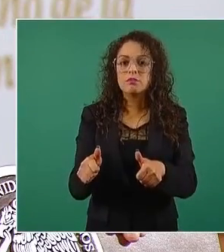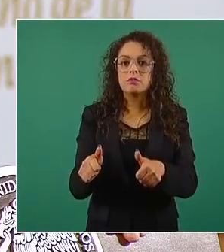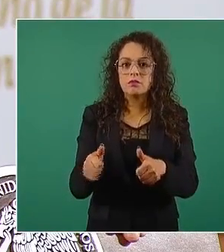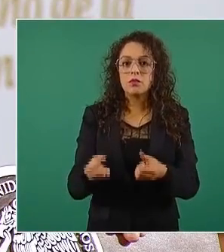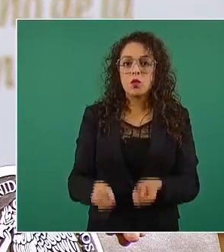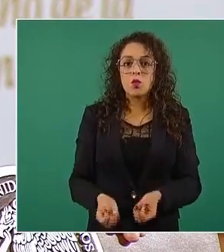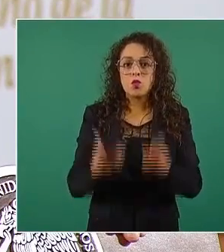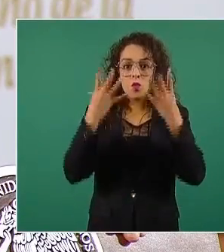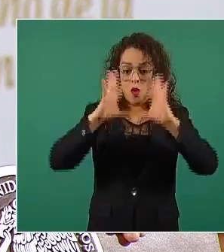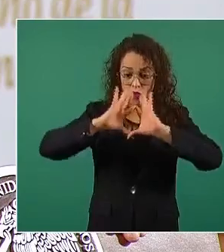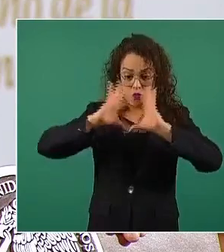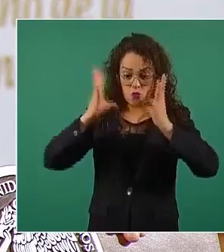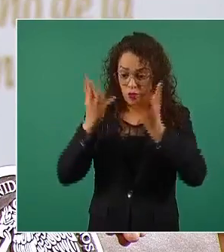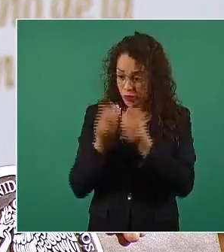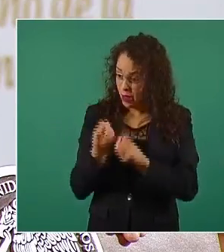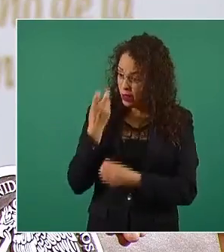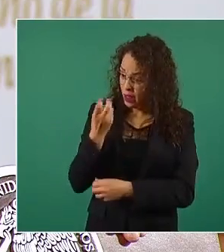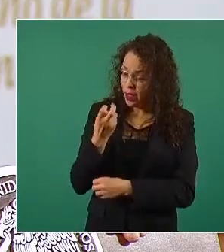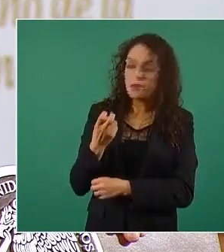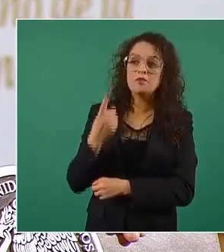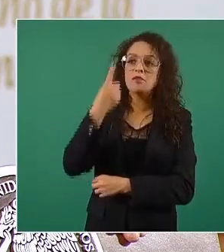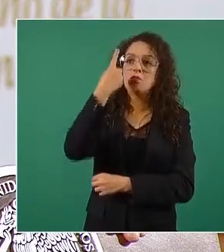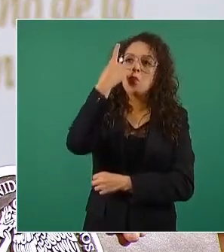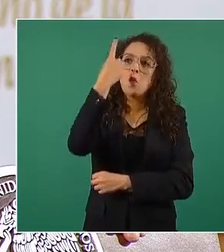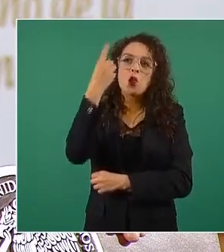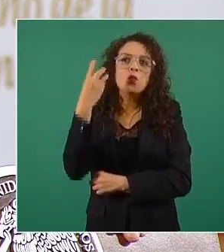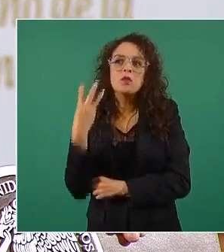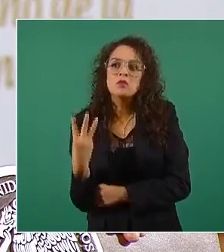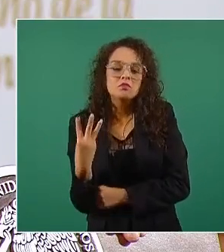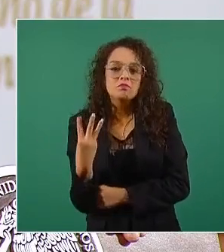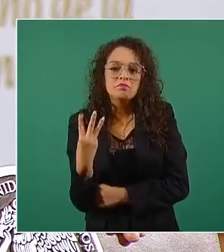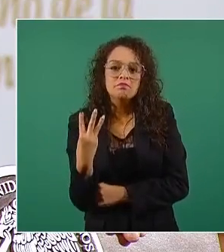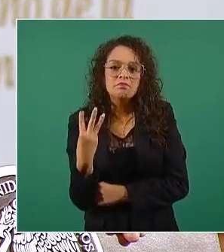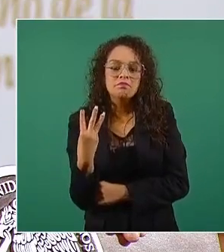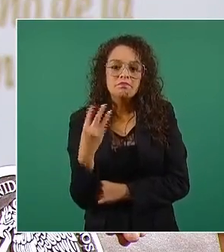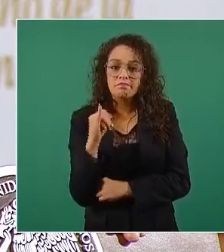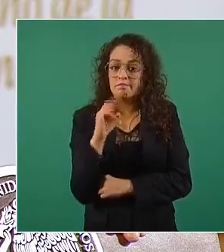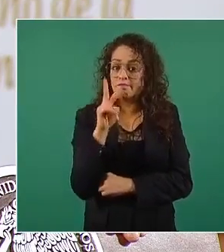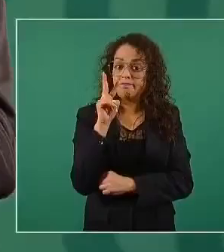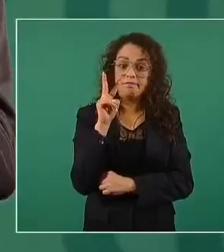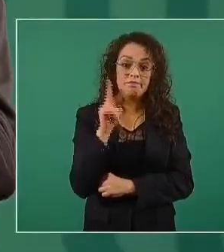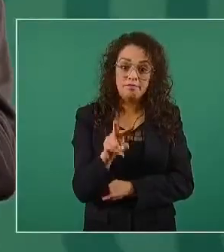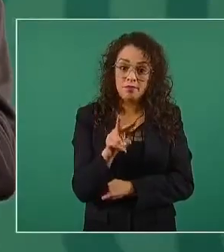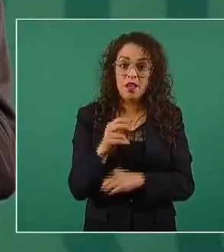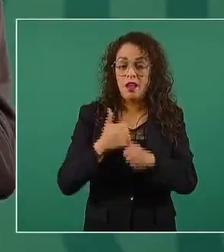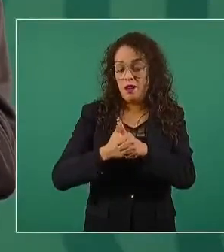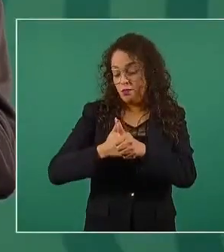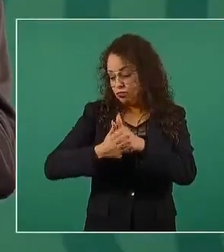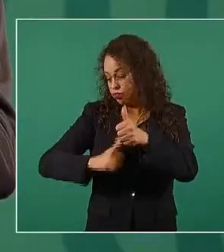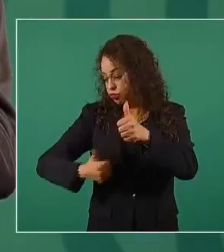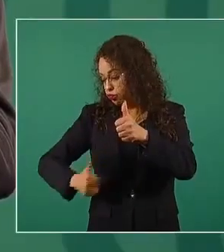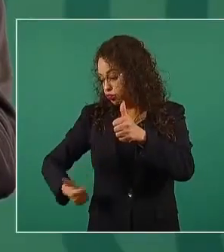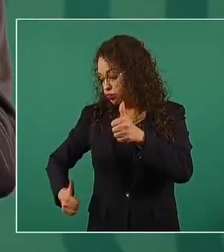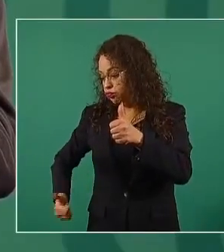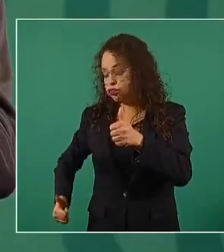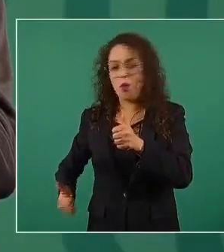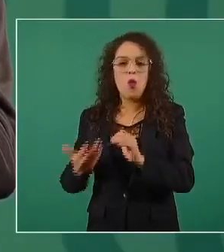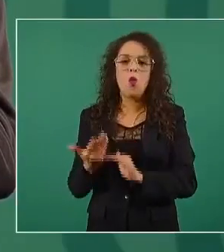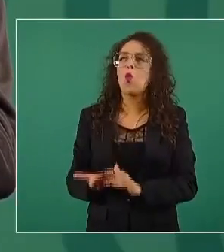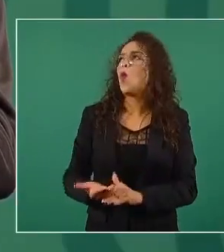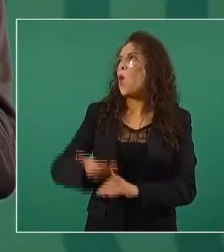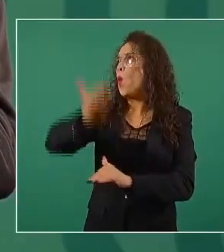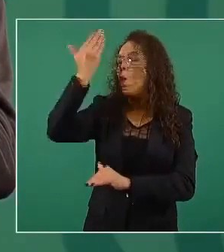esta demanda. Es un déficit que cargamos desde hace años. Ese